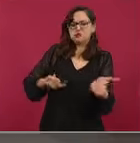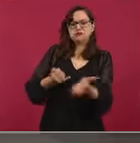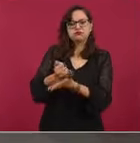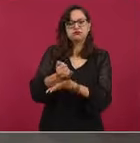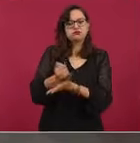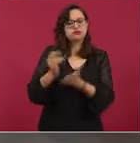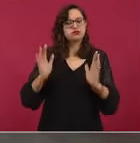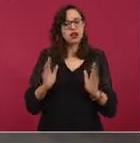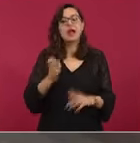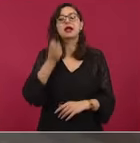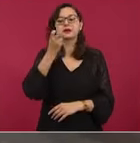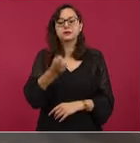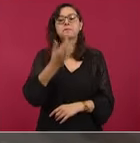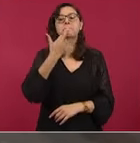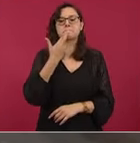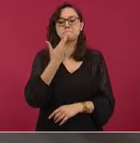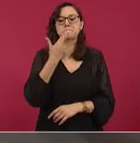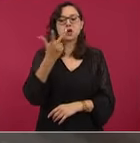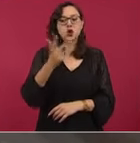nos ajustemos